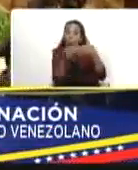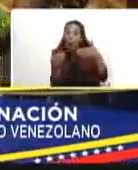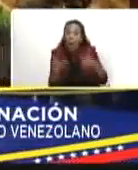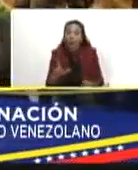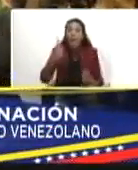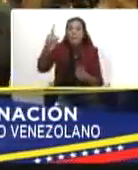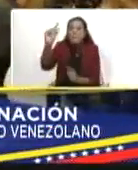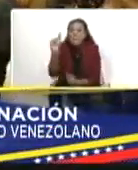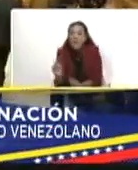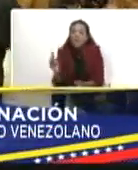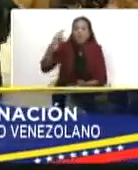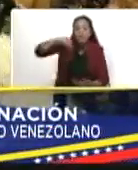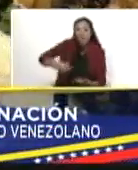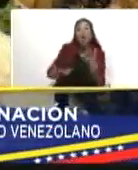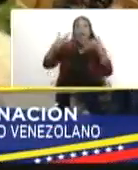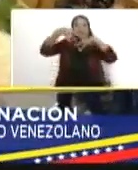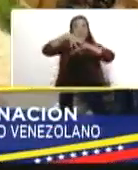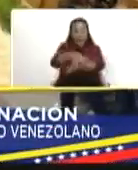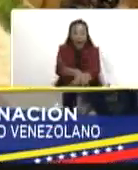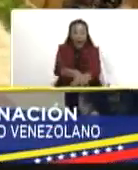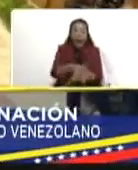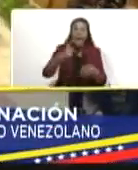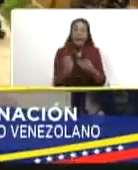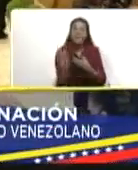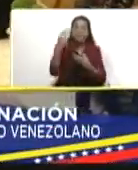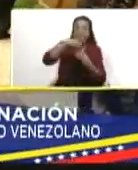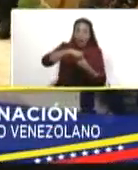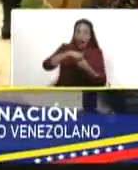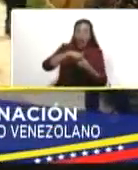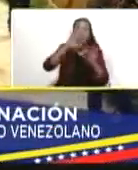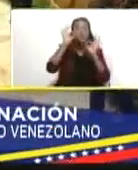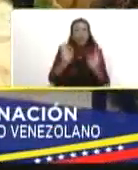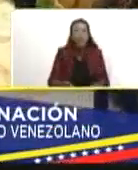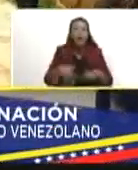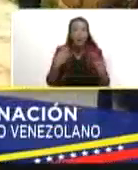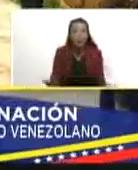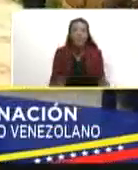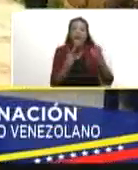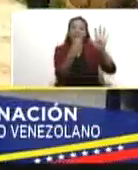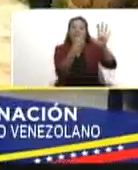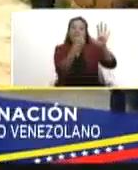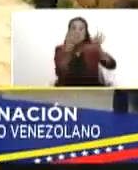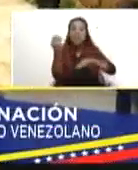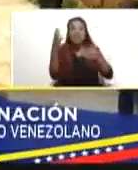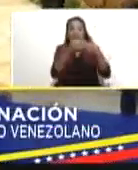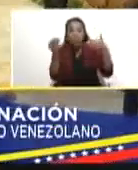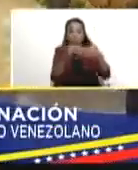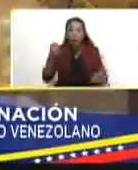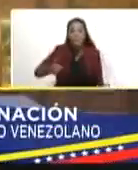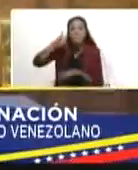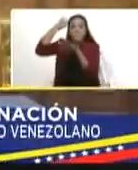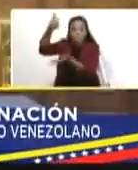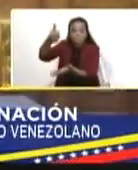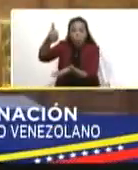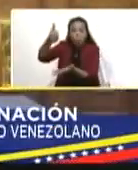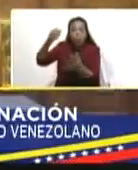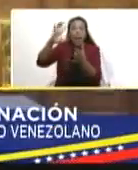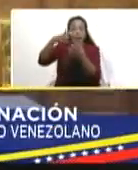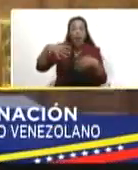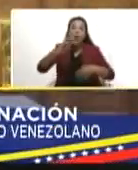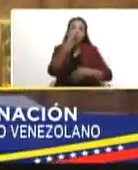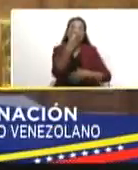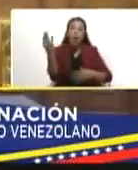mínimo integral indexado serán 6 el bono de guerra económica y